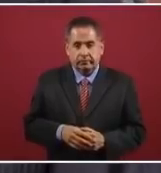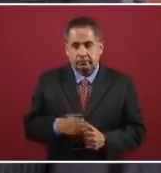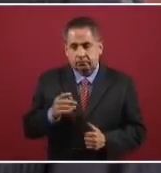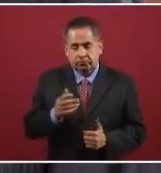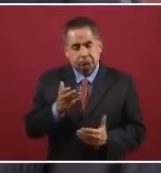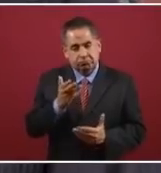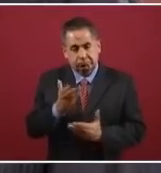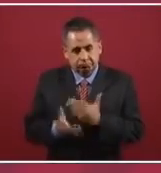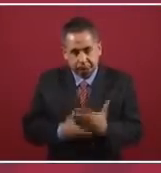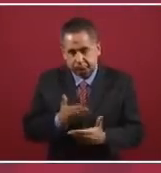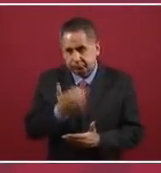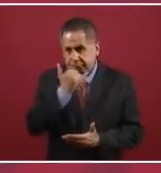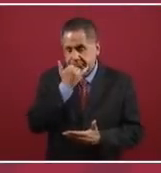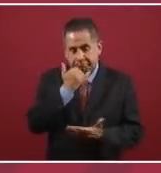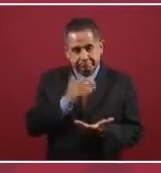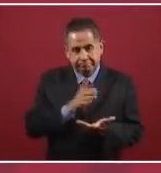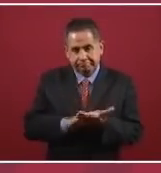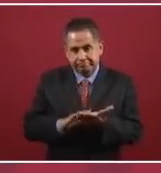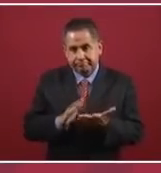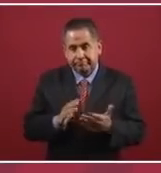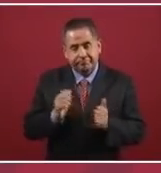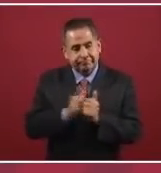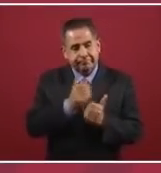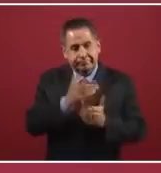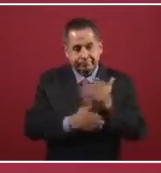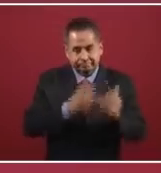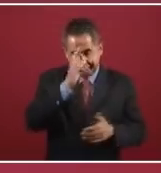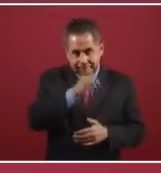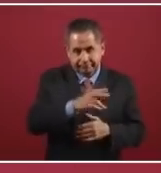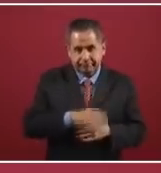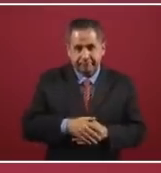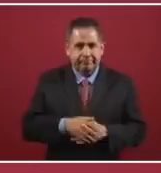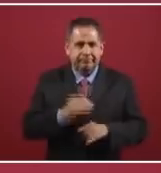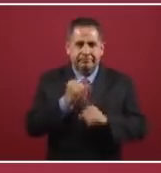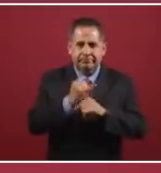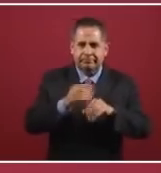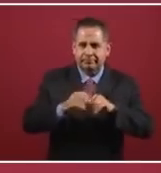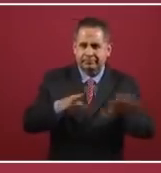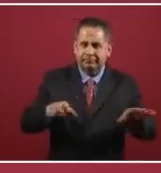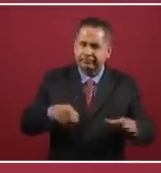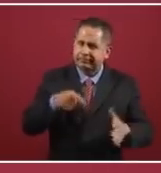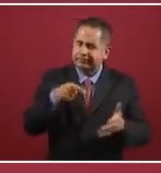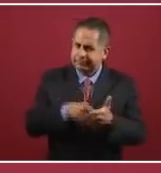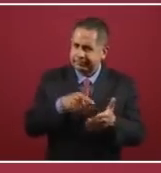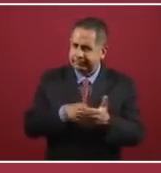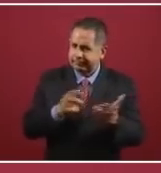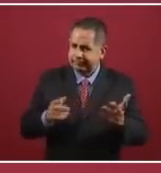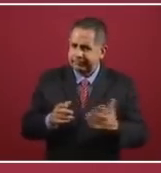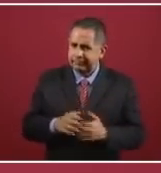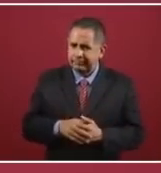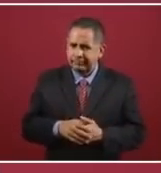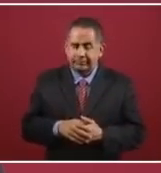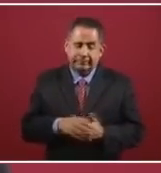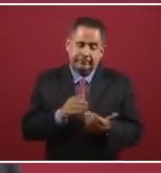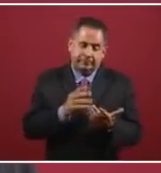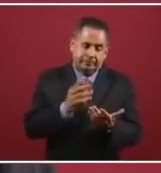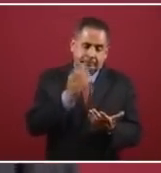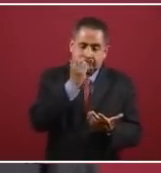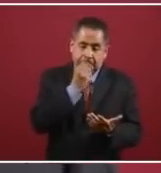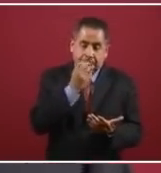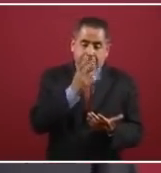ofrezco disculpa, ¿no? Con todo respeto a las redes sociales, ahí sí eso, a las benditas redes